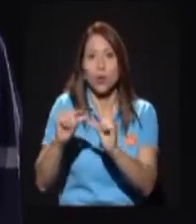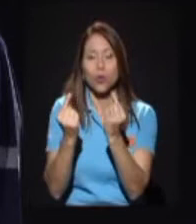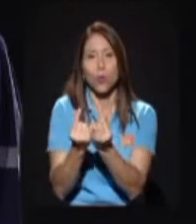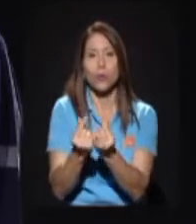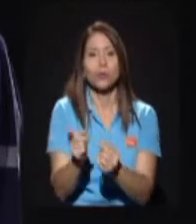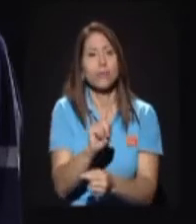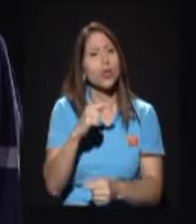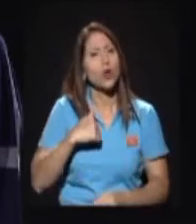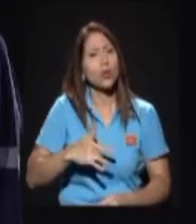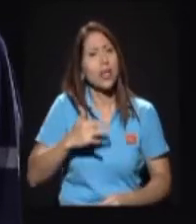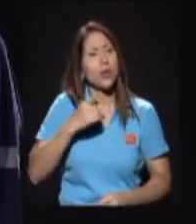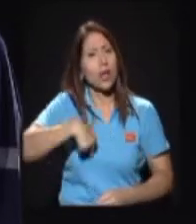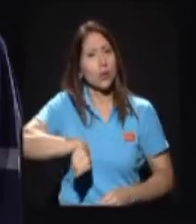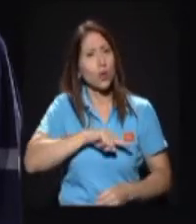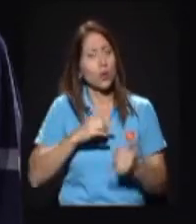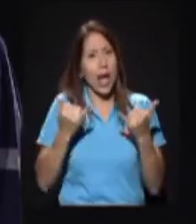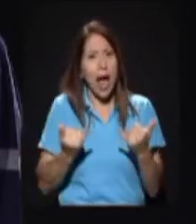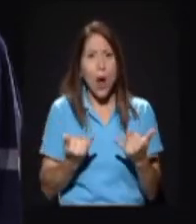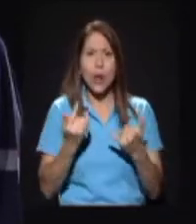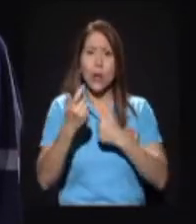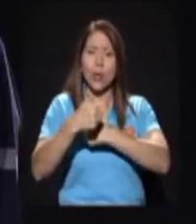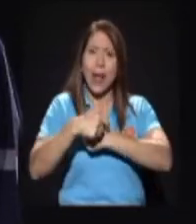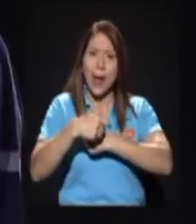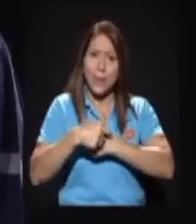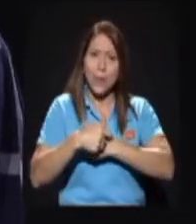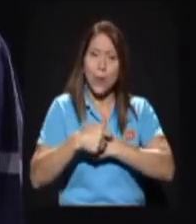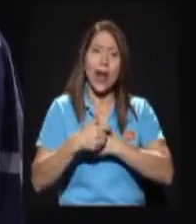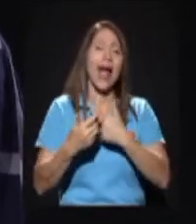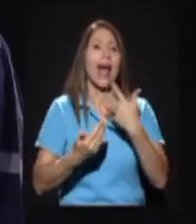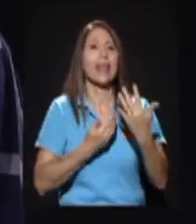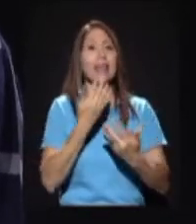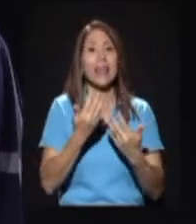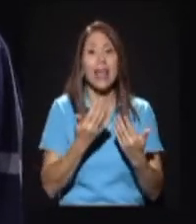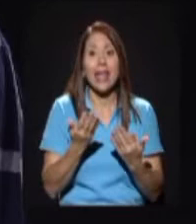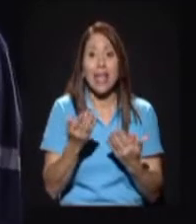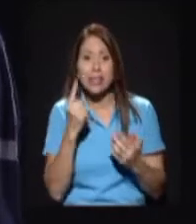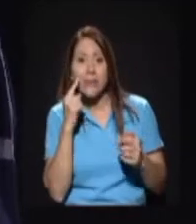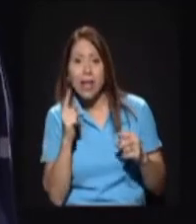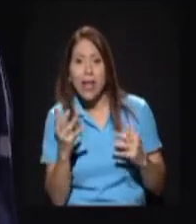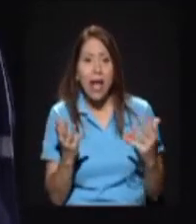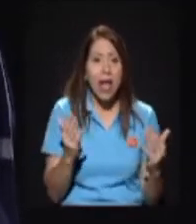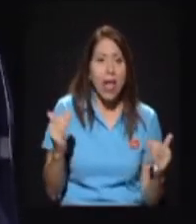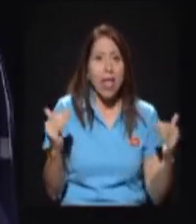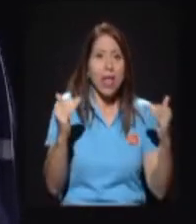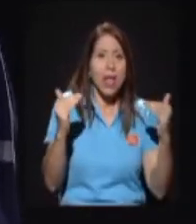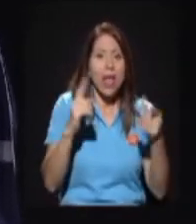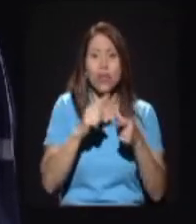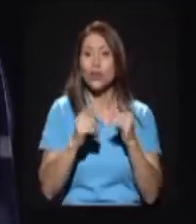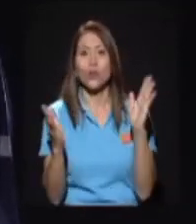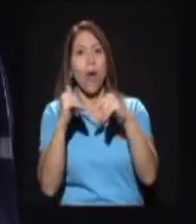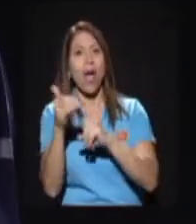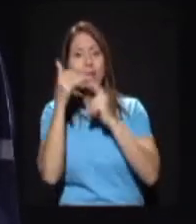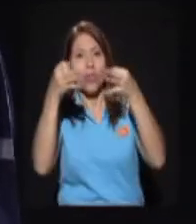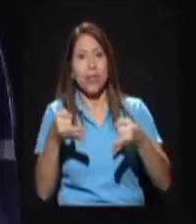época en que el empate veta las decisiones. Entonces, cualquier grupo, y un poco la Asamblea Legislativa es un reflejo